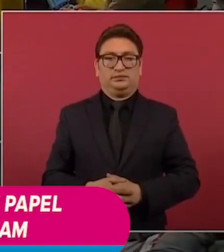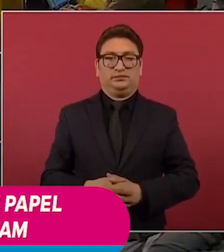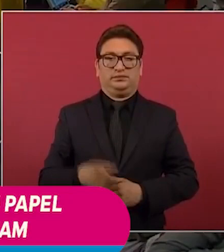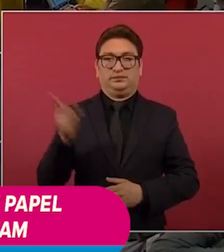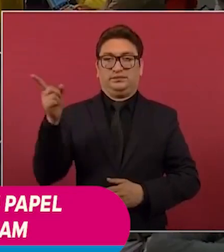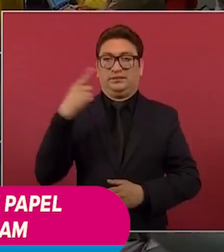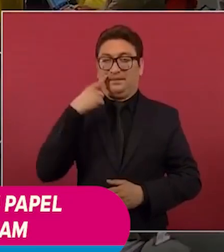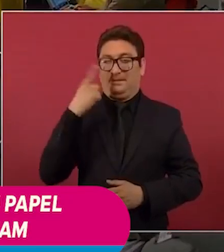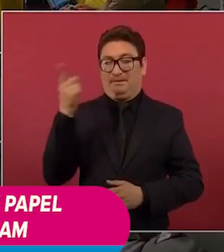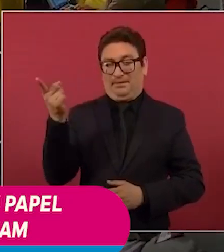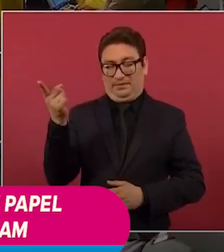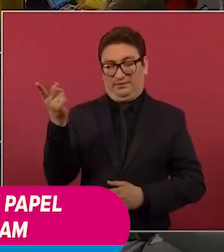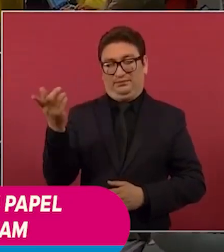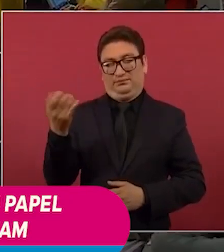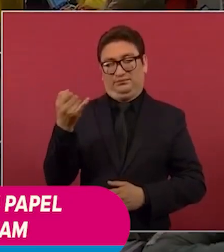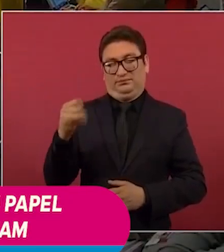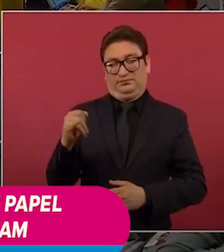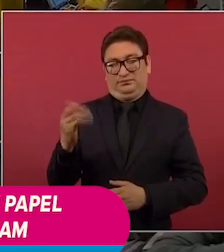esta desfachatez,